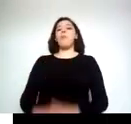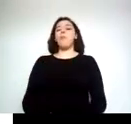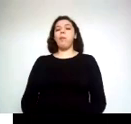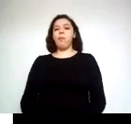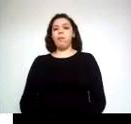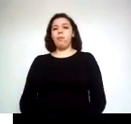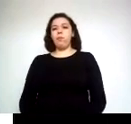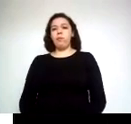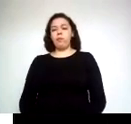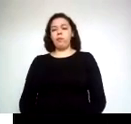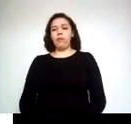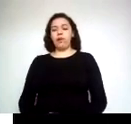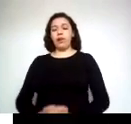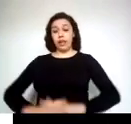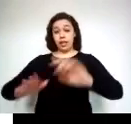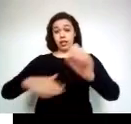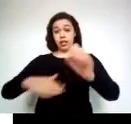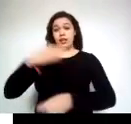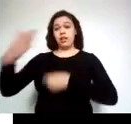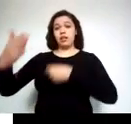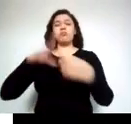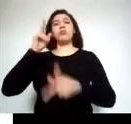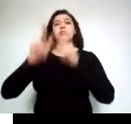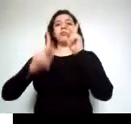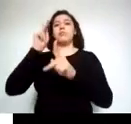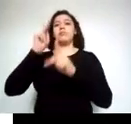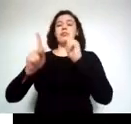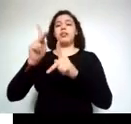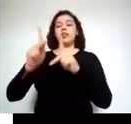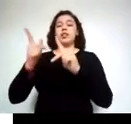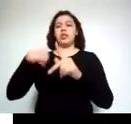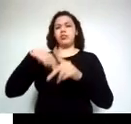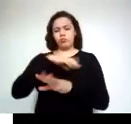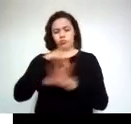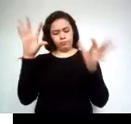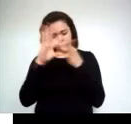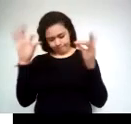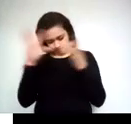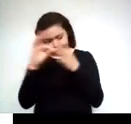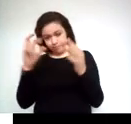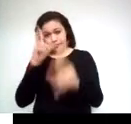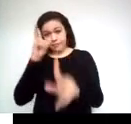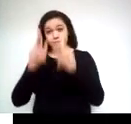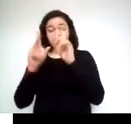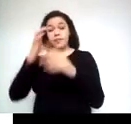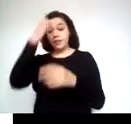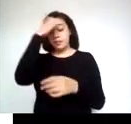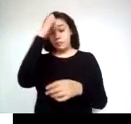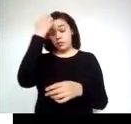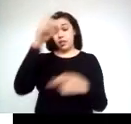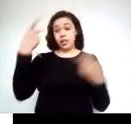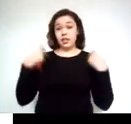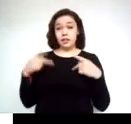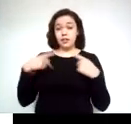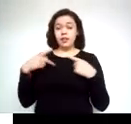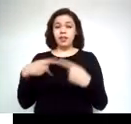que vamos a platicar en la siguiente plática, que vamos a detallarlo, habla de que la experiencia que haya tenido el colaborador en los